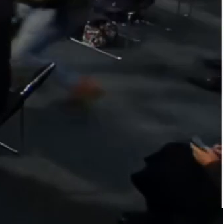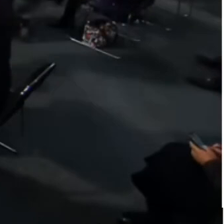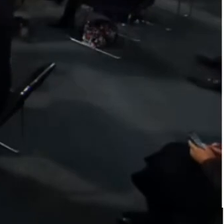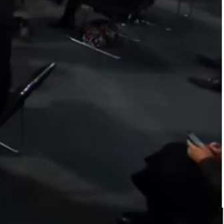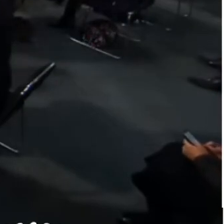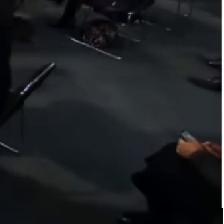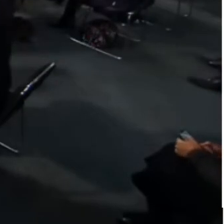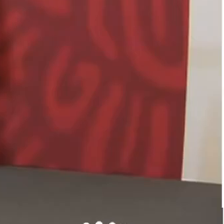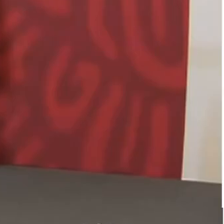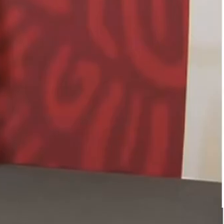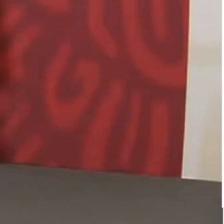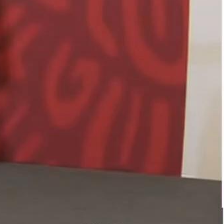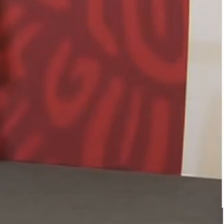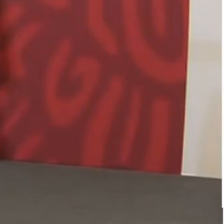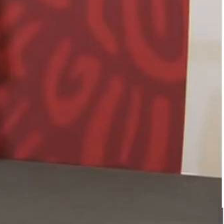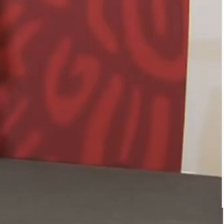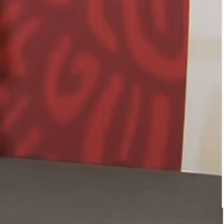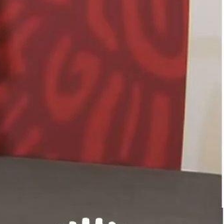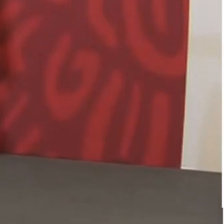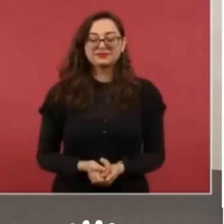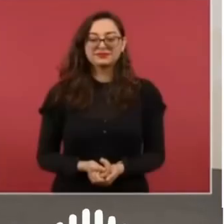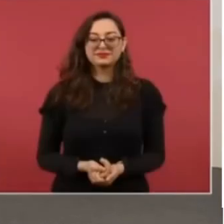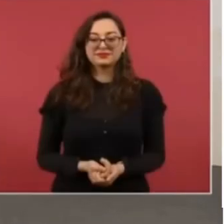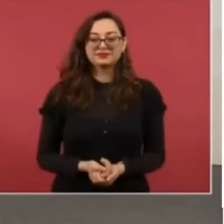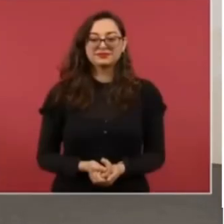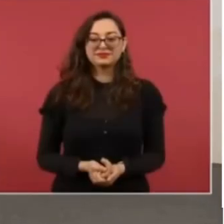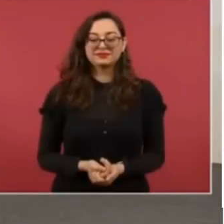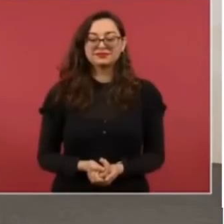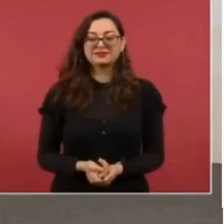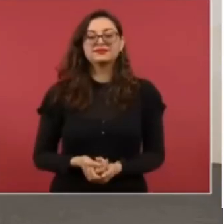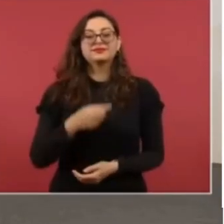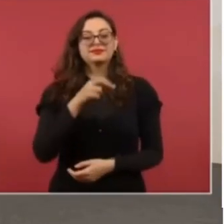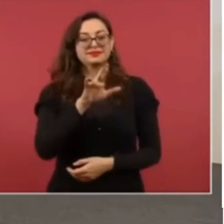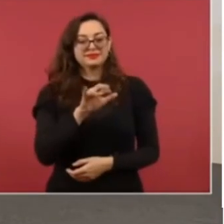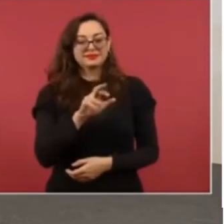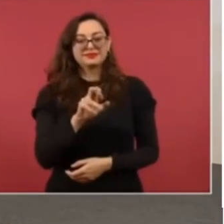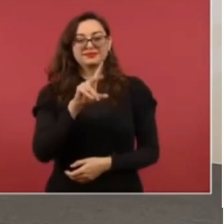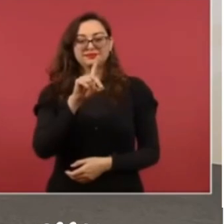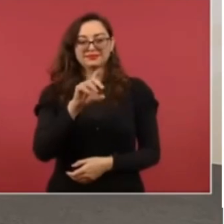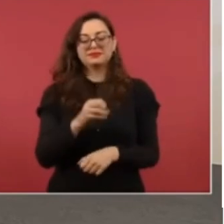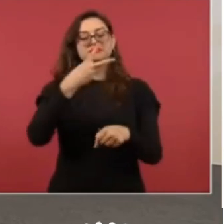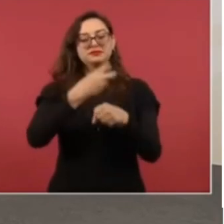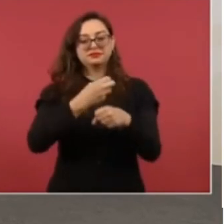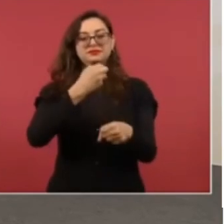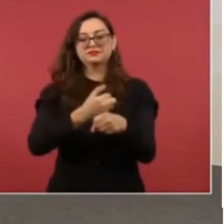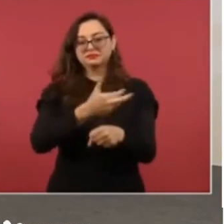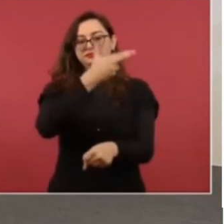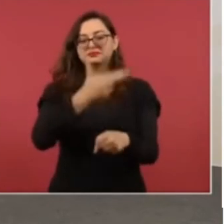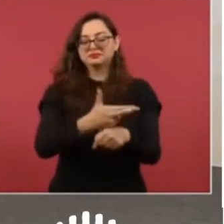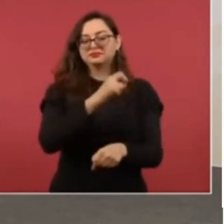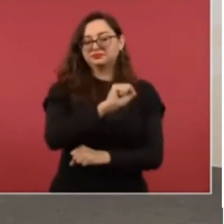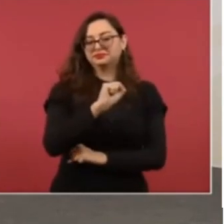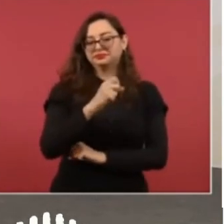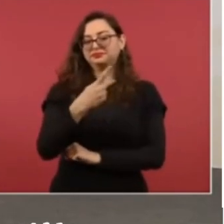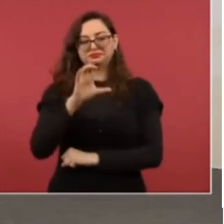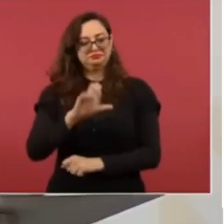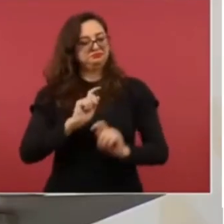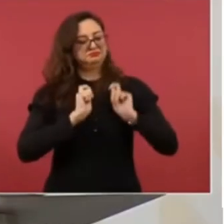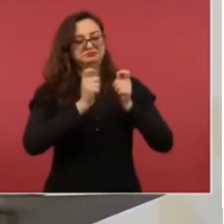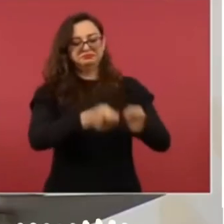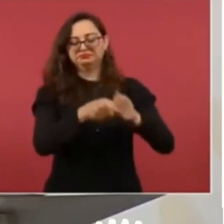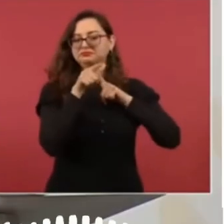quien vaya a Coahuila y pregunte en diálogos directos con la gente y vea el trabajo que hay abajo, sabe que